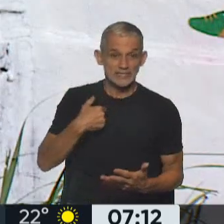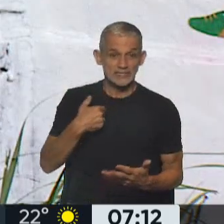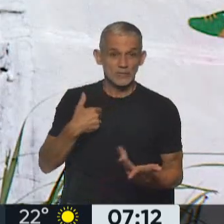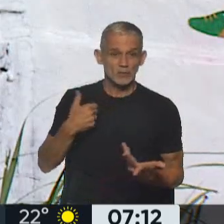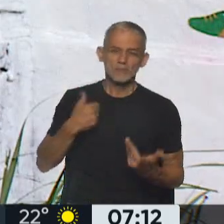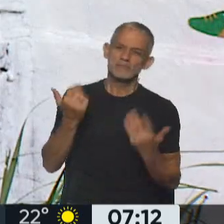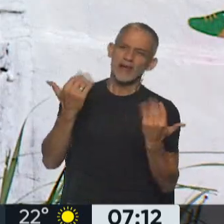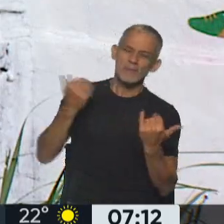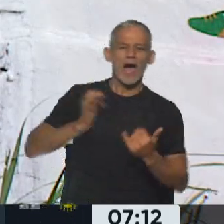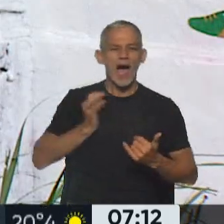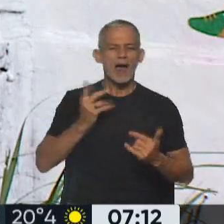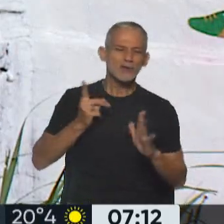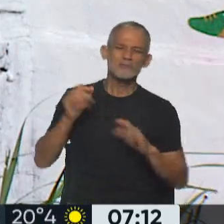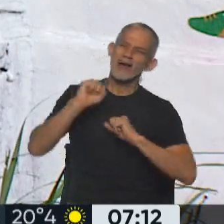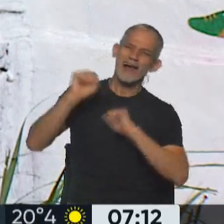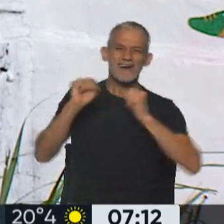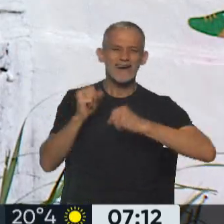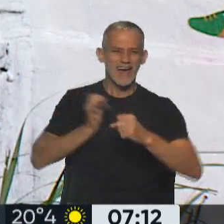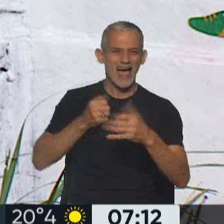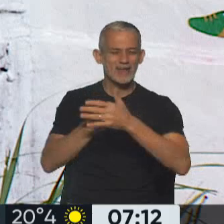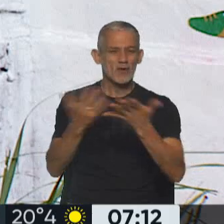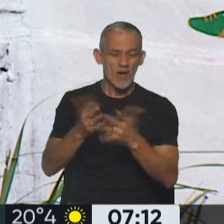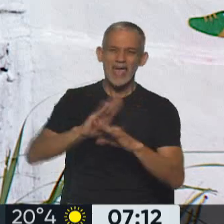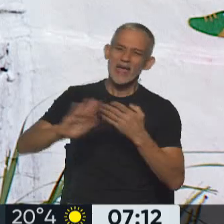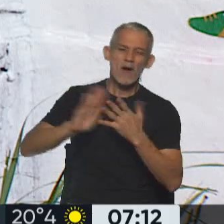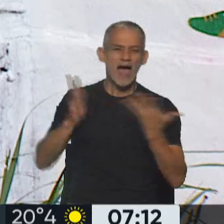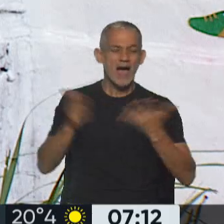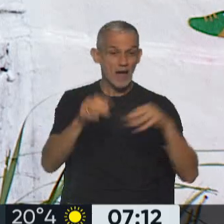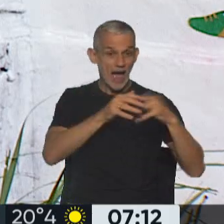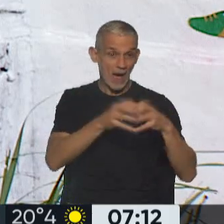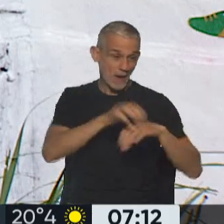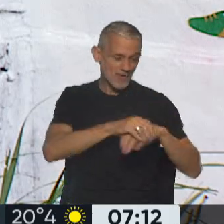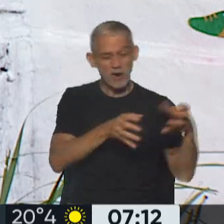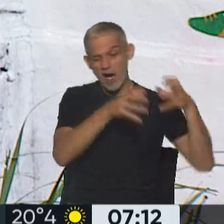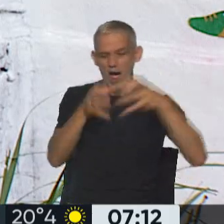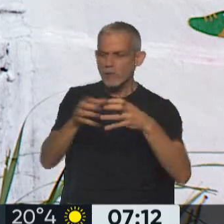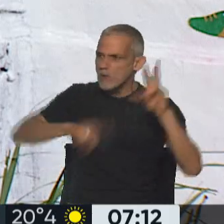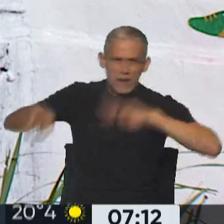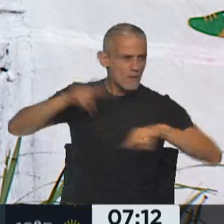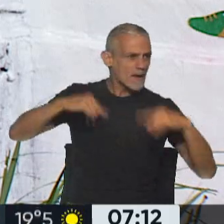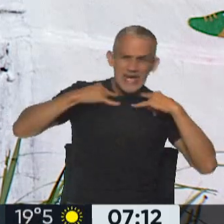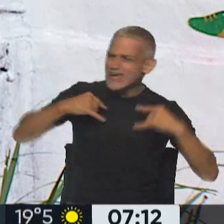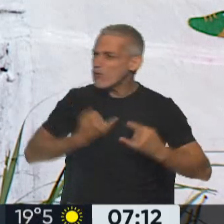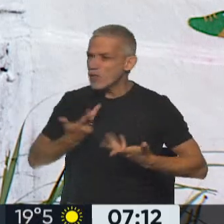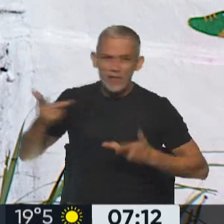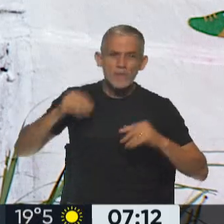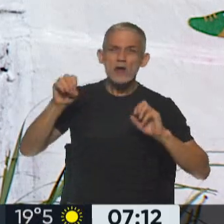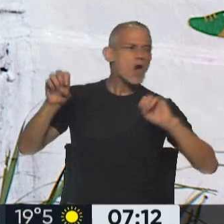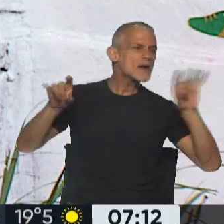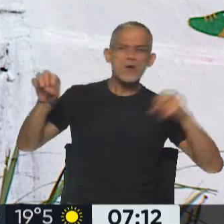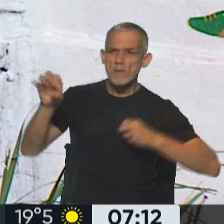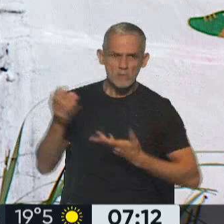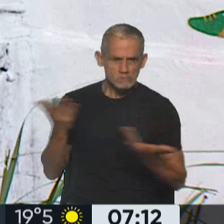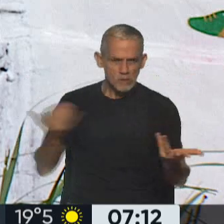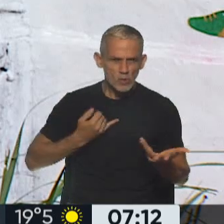venir a despedir el año con nuestros amigos y terminamos buscándonos a los gritos acá, gritando nombres.